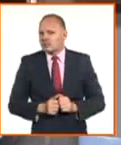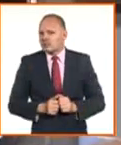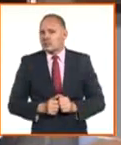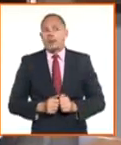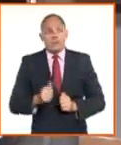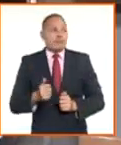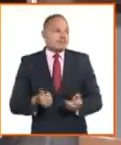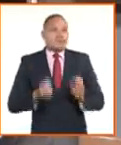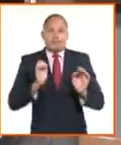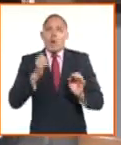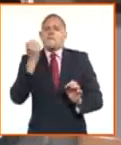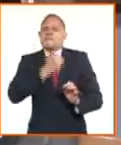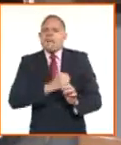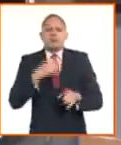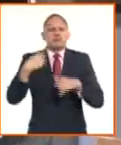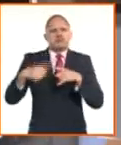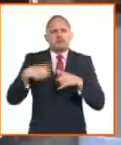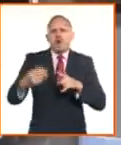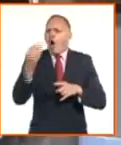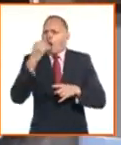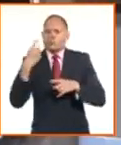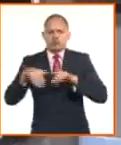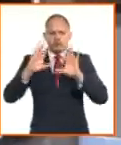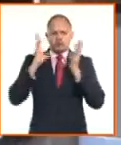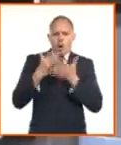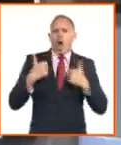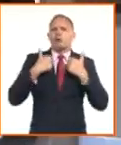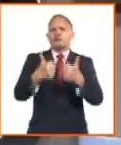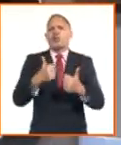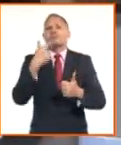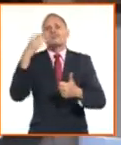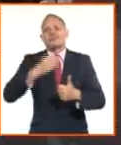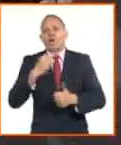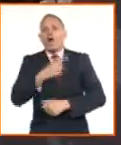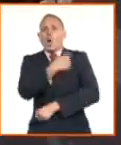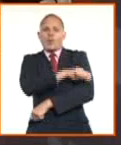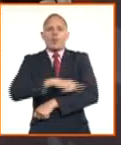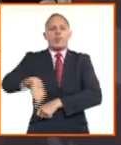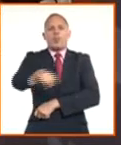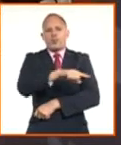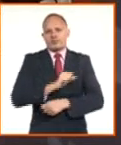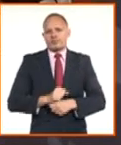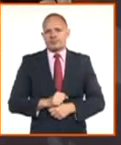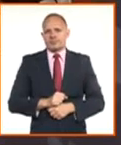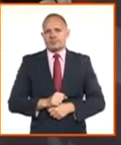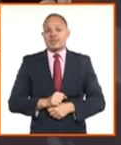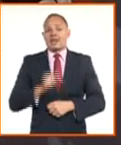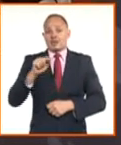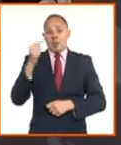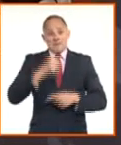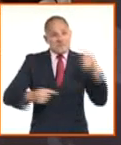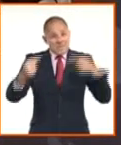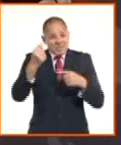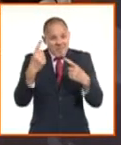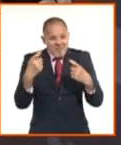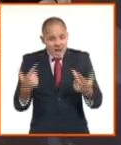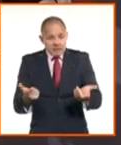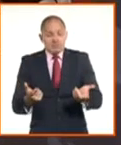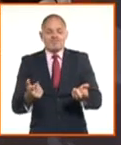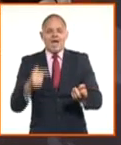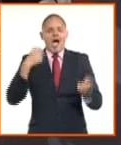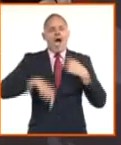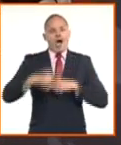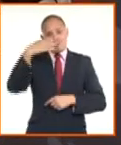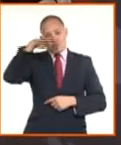oferta que en definitiva va en beneficio de toda nuestra población. Ataca el problema principal de la economía cubana, que es la falta de divisa. Ataca el problema principal de la